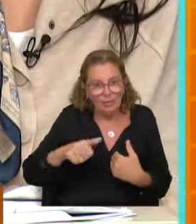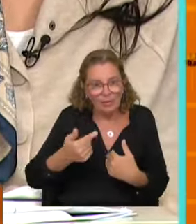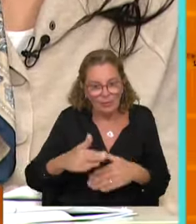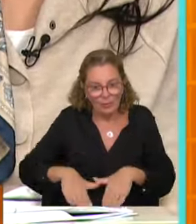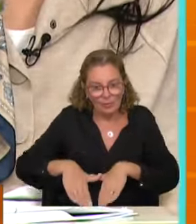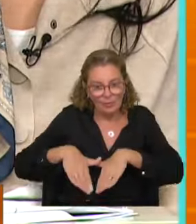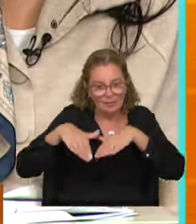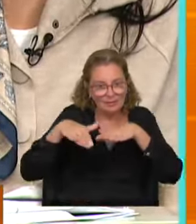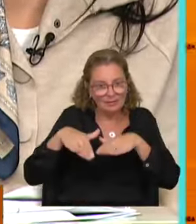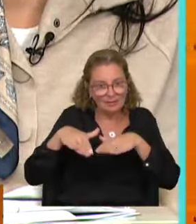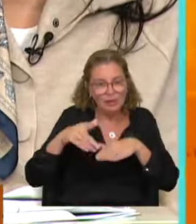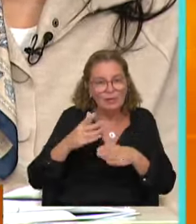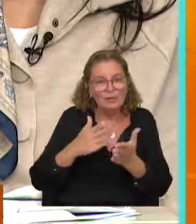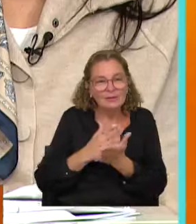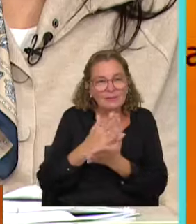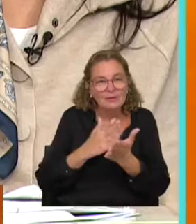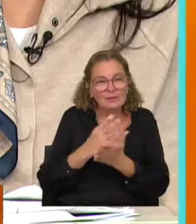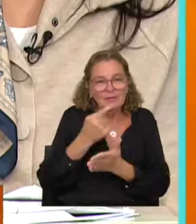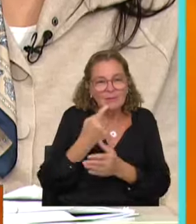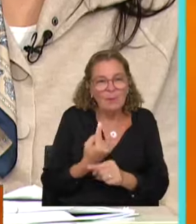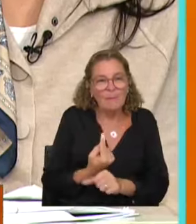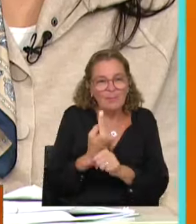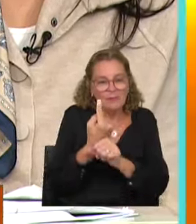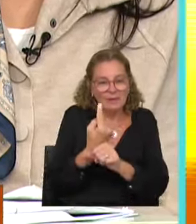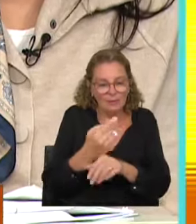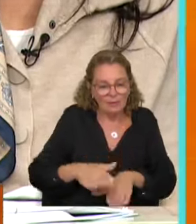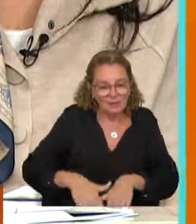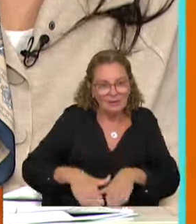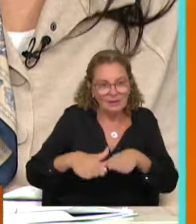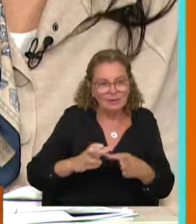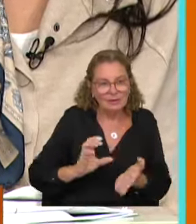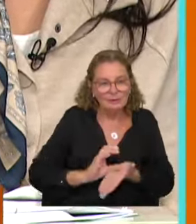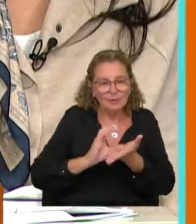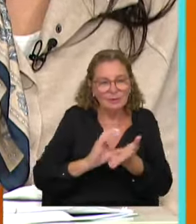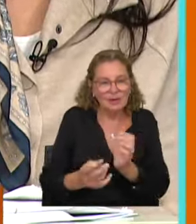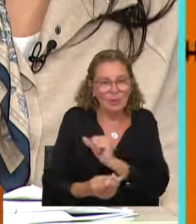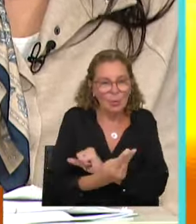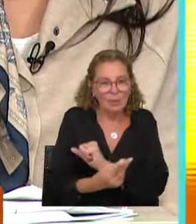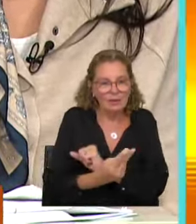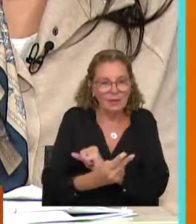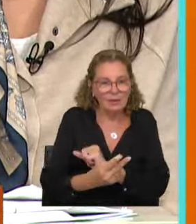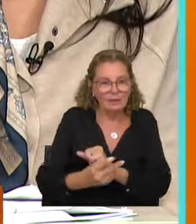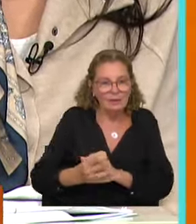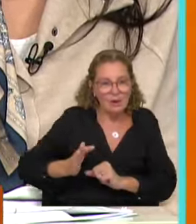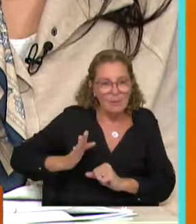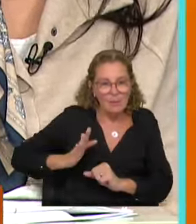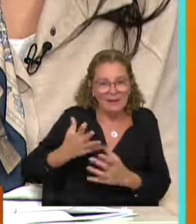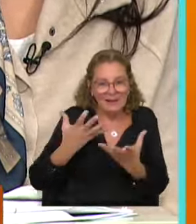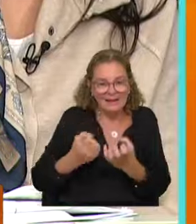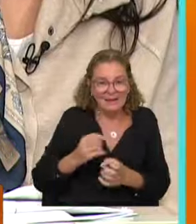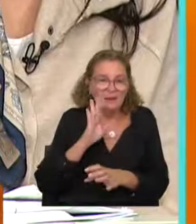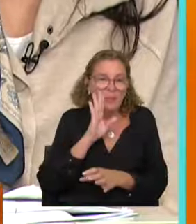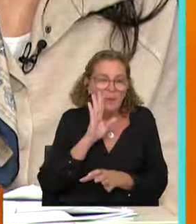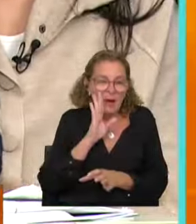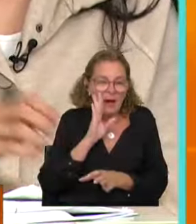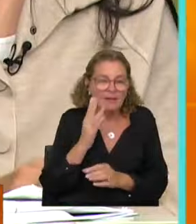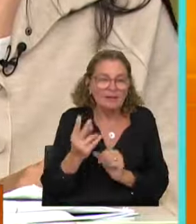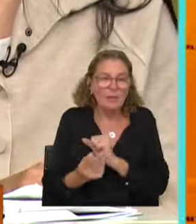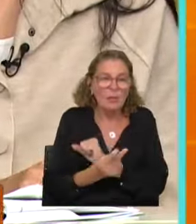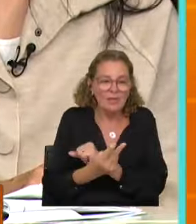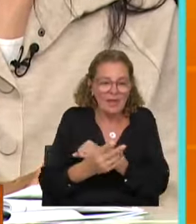decimos que la inversión en primera infancia empieza desde el cuidado de la mujer que quiere ser mamá desde el cuidado